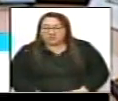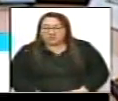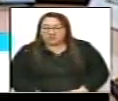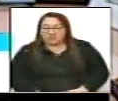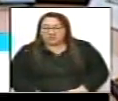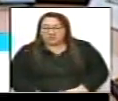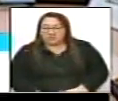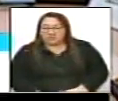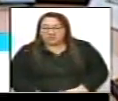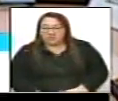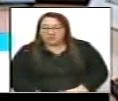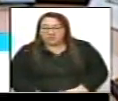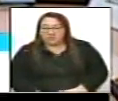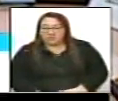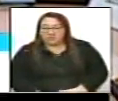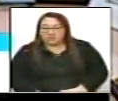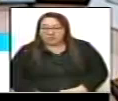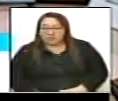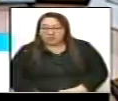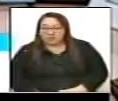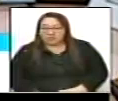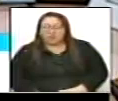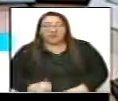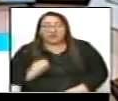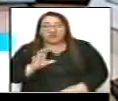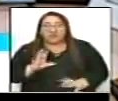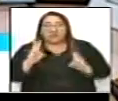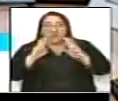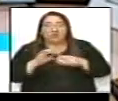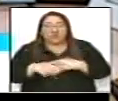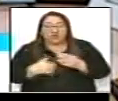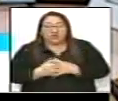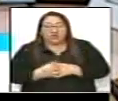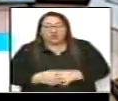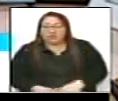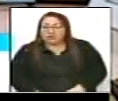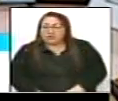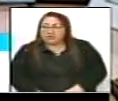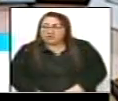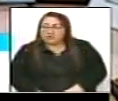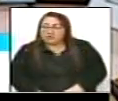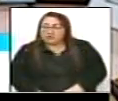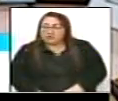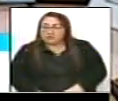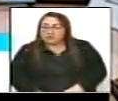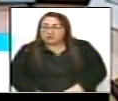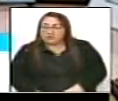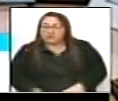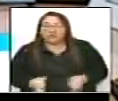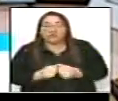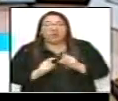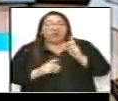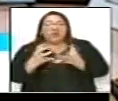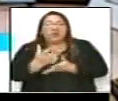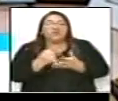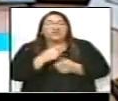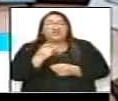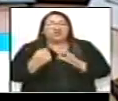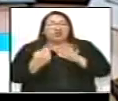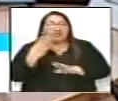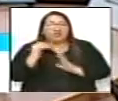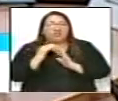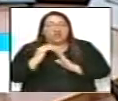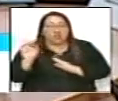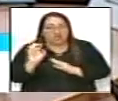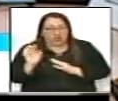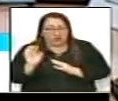Esto a través de 5 valorizaciones y 2 reintegros por retenciones, 114 millones de